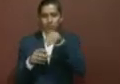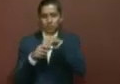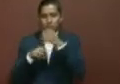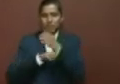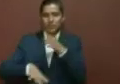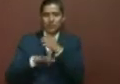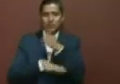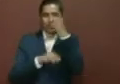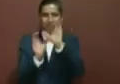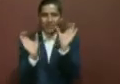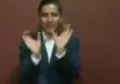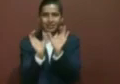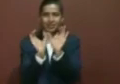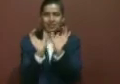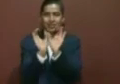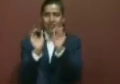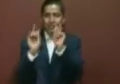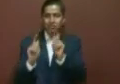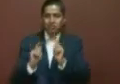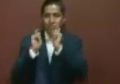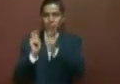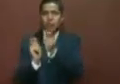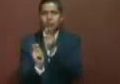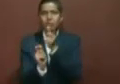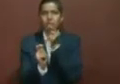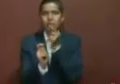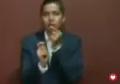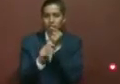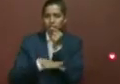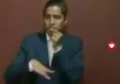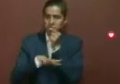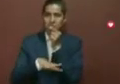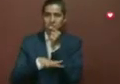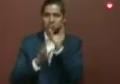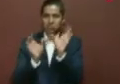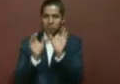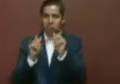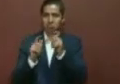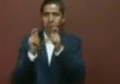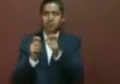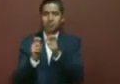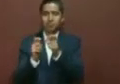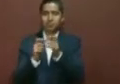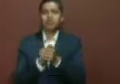de la certificación policial. Vamos a